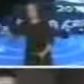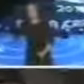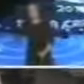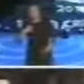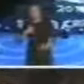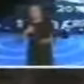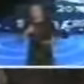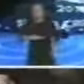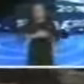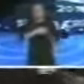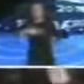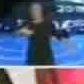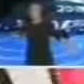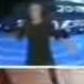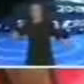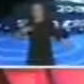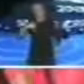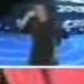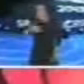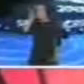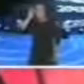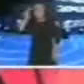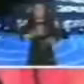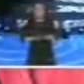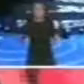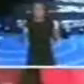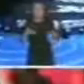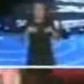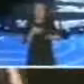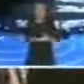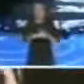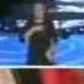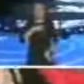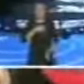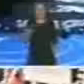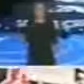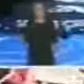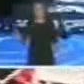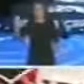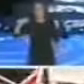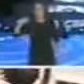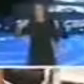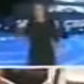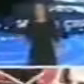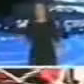Soy un profesor nada más, es en la calle, todo.